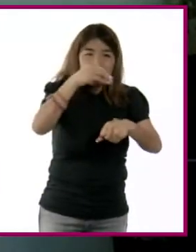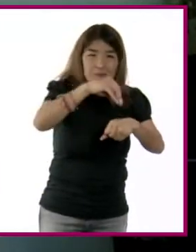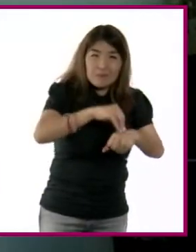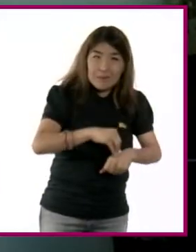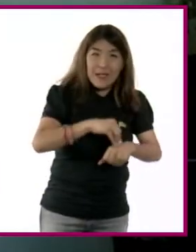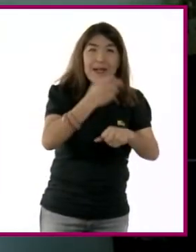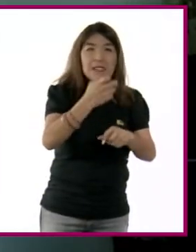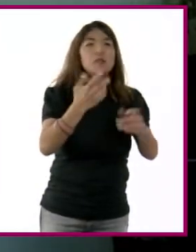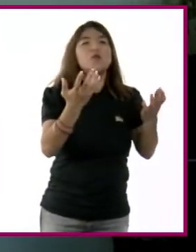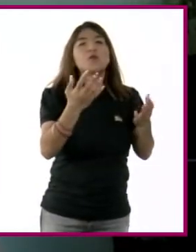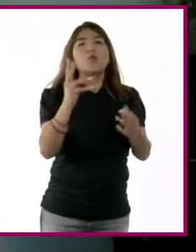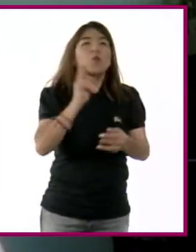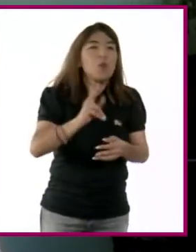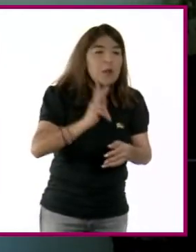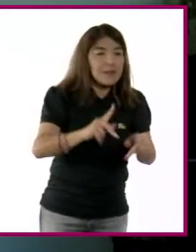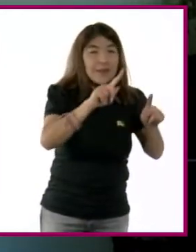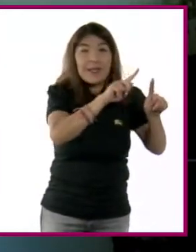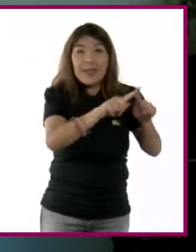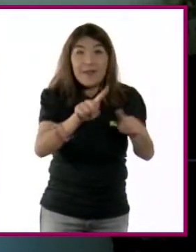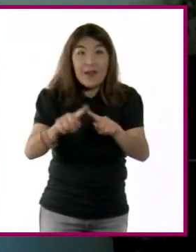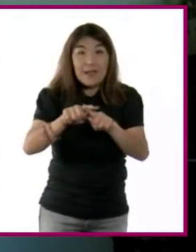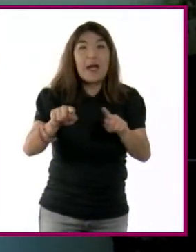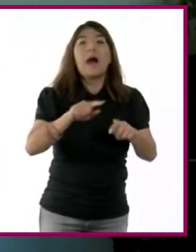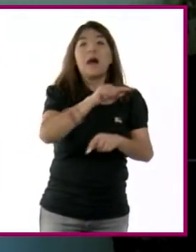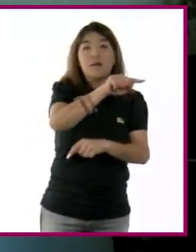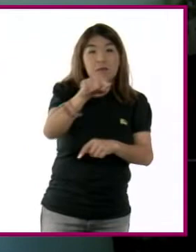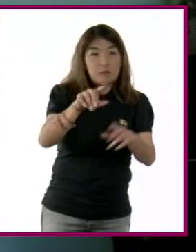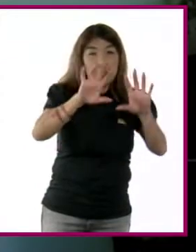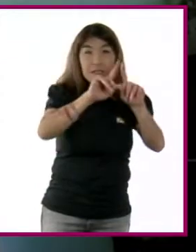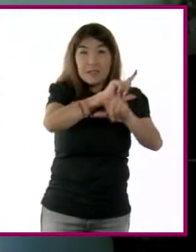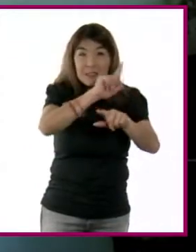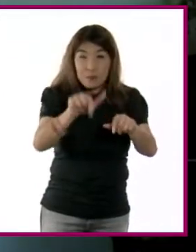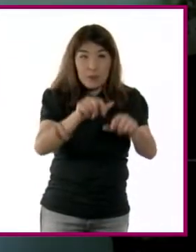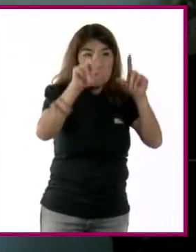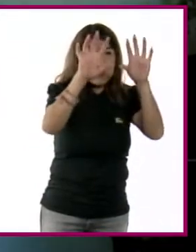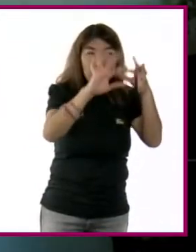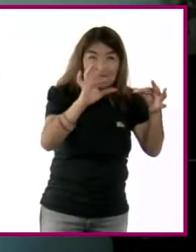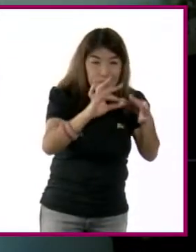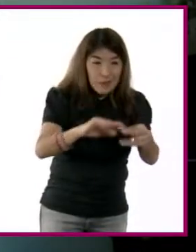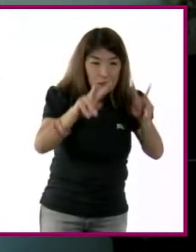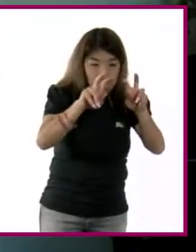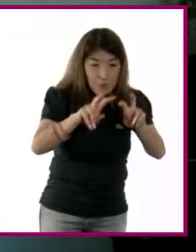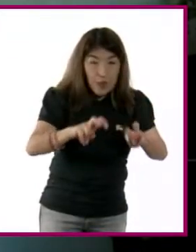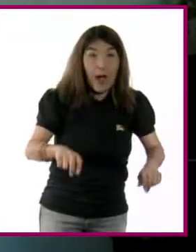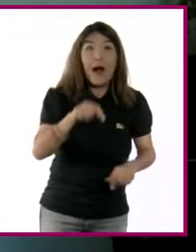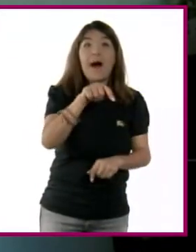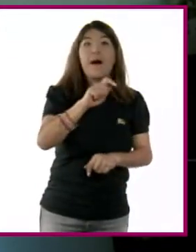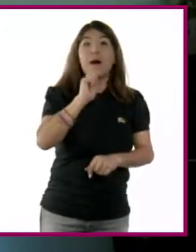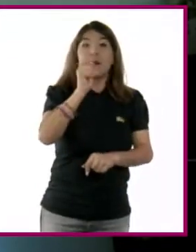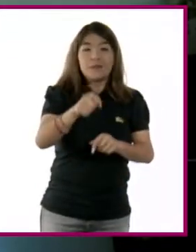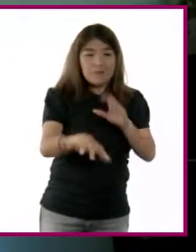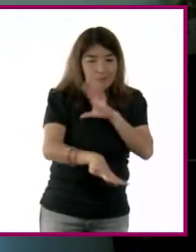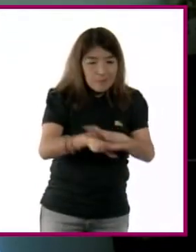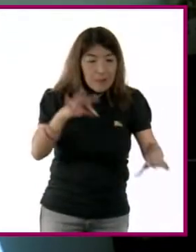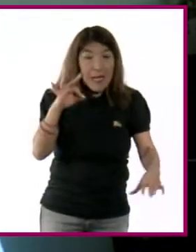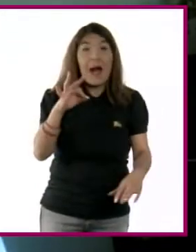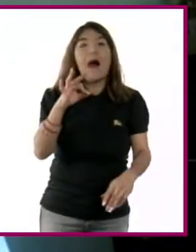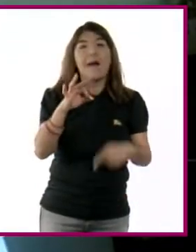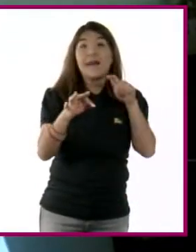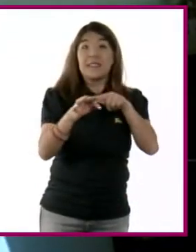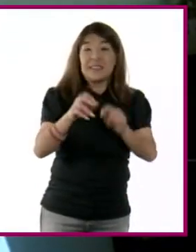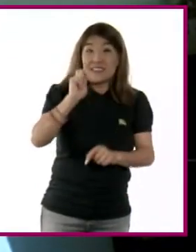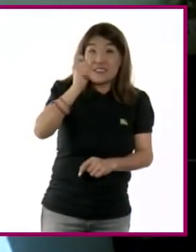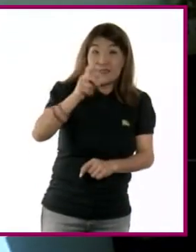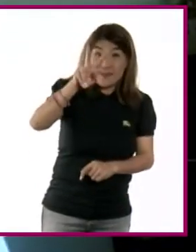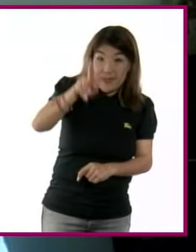las diferentes proposiciones que existen para entender si son verdaderas o falsas a partir de ciertos principios que podemos ver más adelante. Y lo que